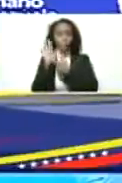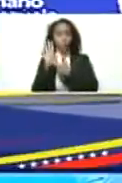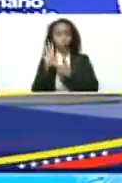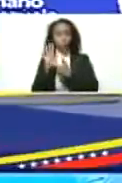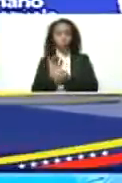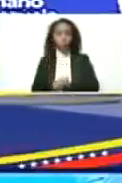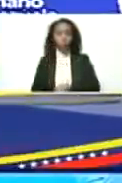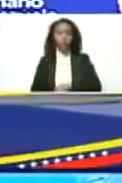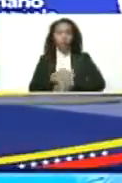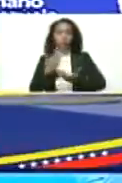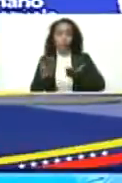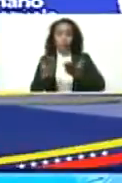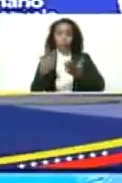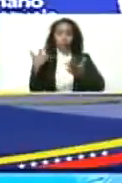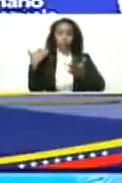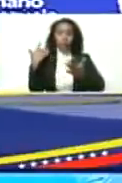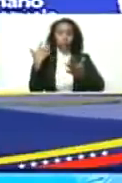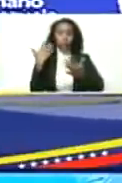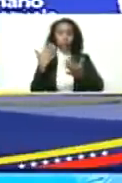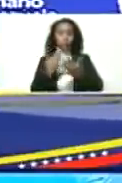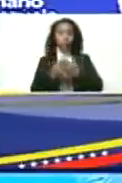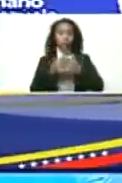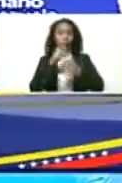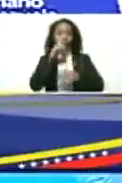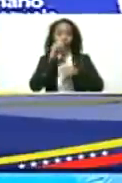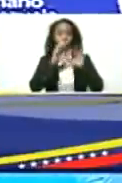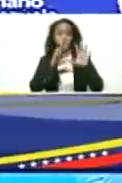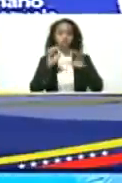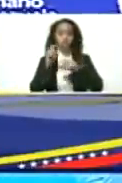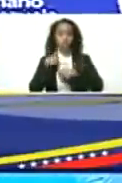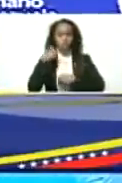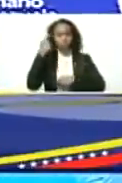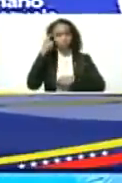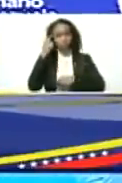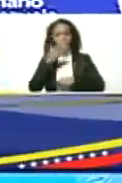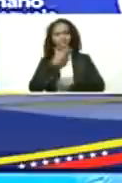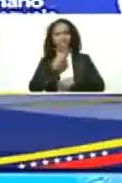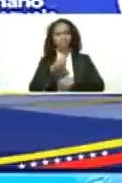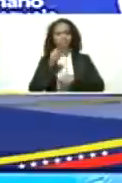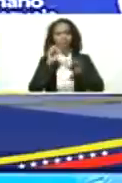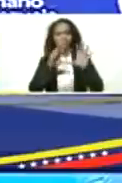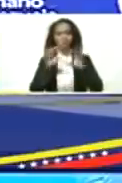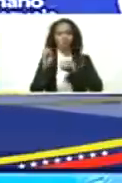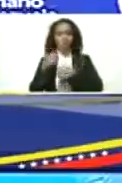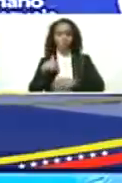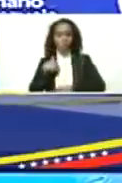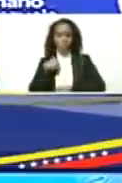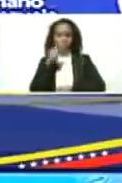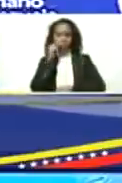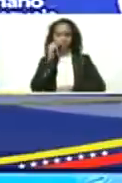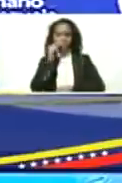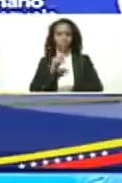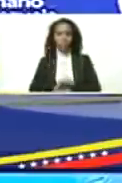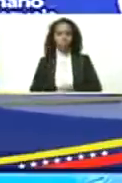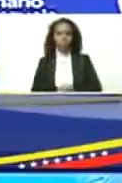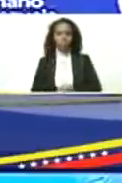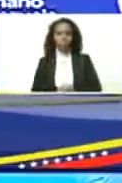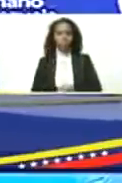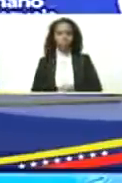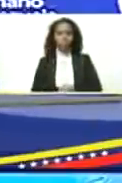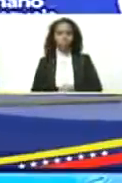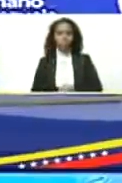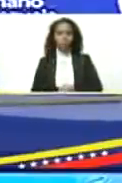Y al pasar de ese año 80, recuerdo ya en diciembre del 80, mi papá, con